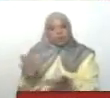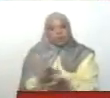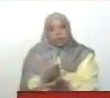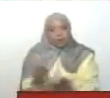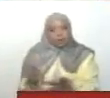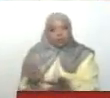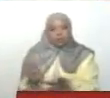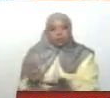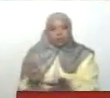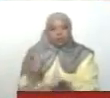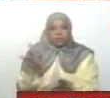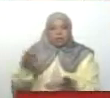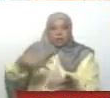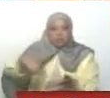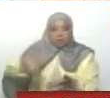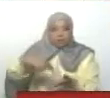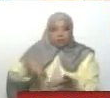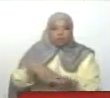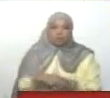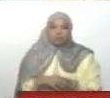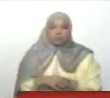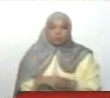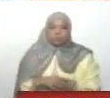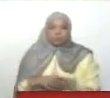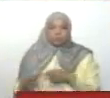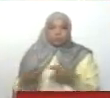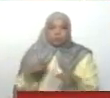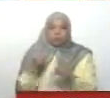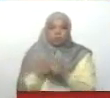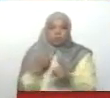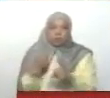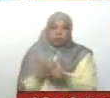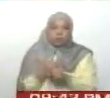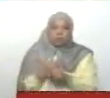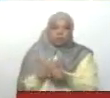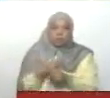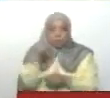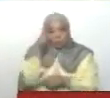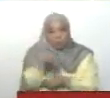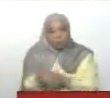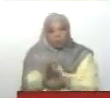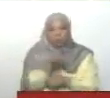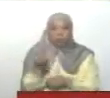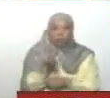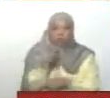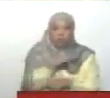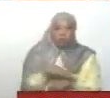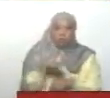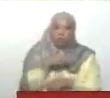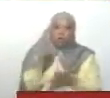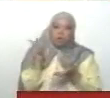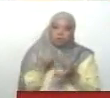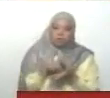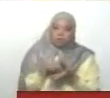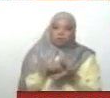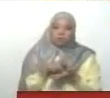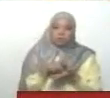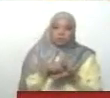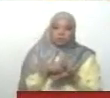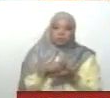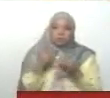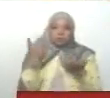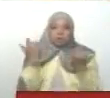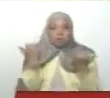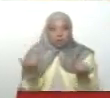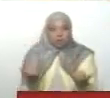canto, el baile y el ritmo popular venezolano. Una misión para eso. ¿Ves?